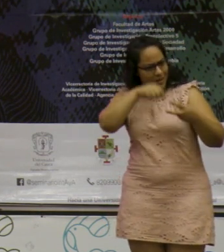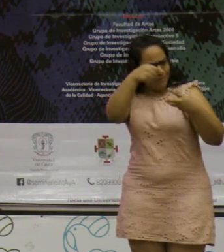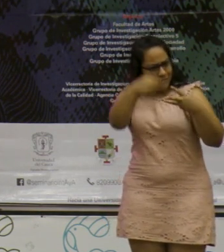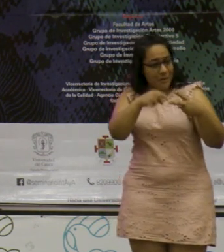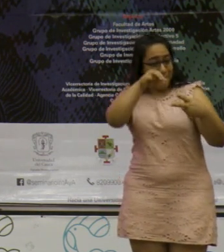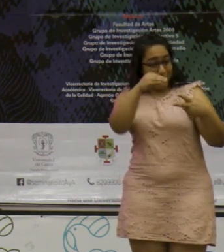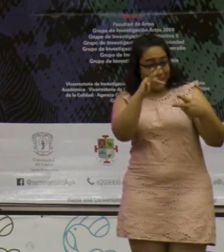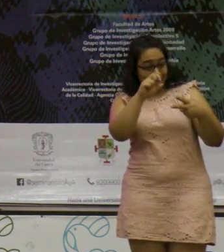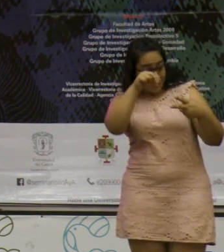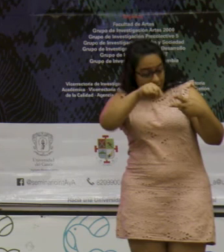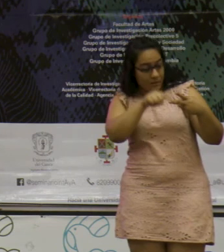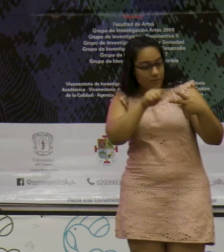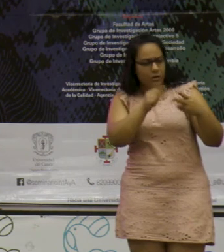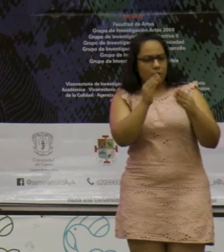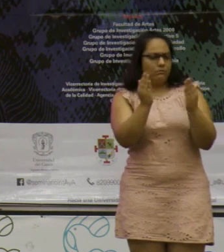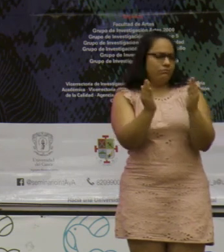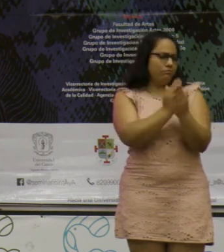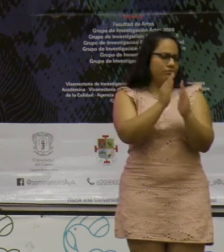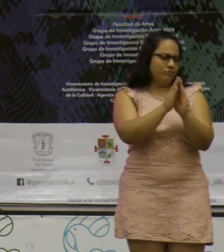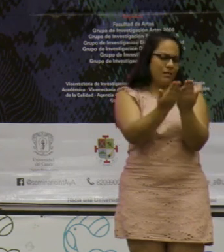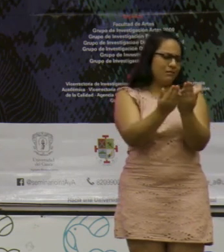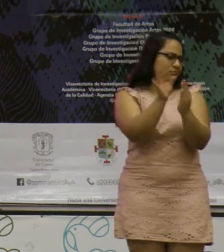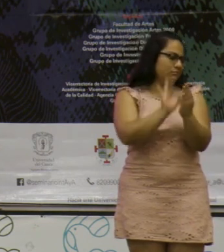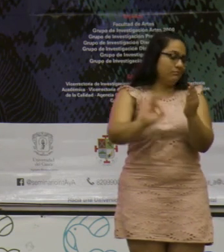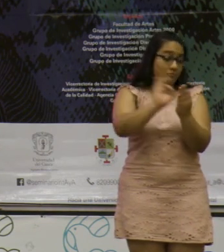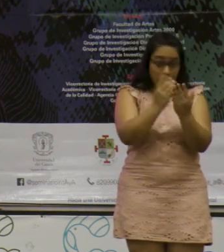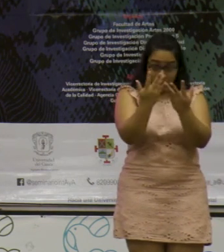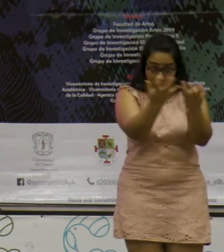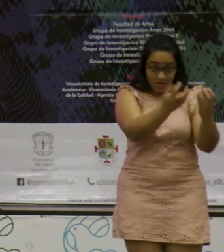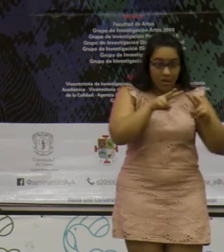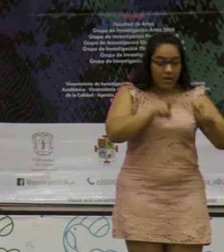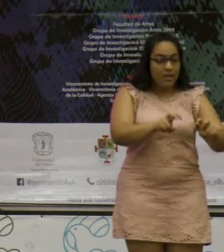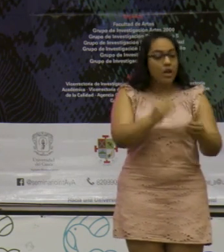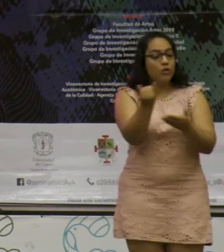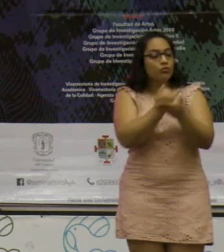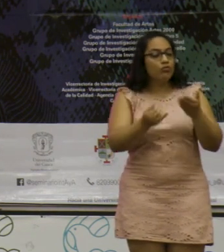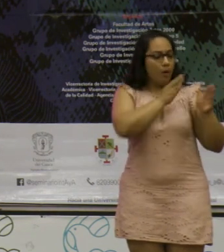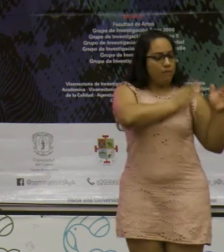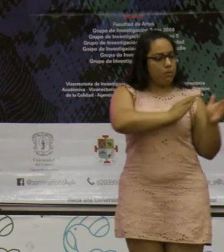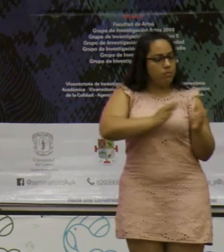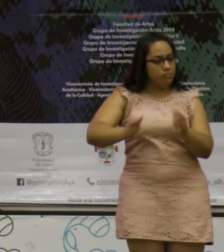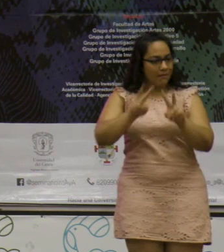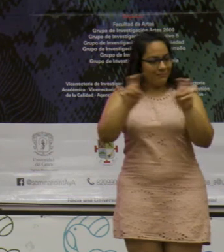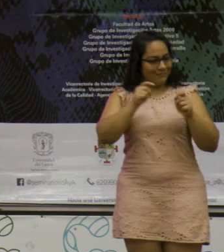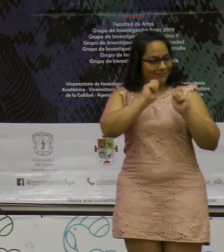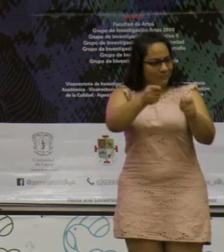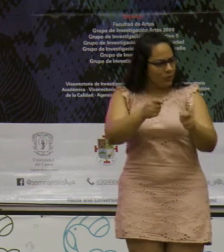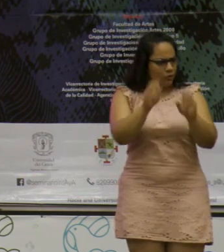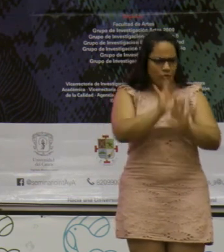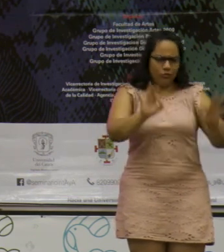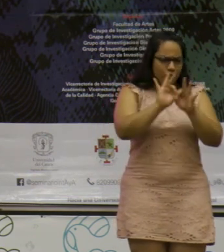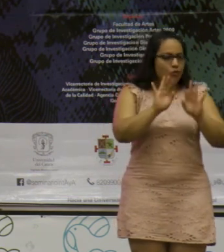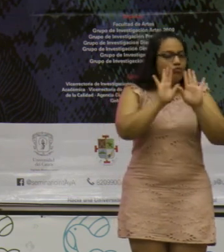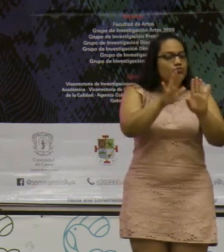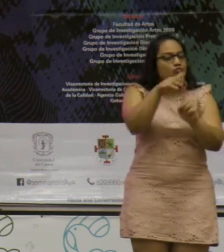Martínez Moro tiene un libro que me parece que es fundamental a quien le interese profundizar, la ilustración como categoría. Muy moderno, una visión muy